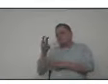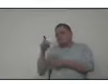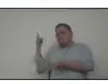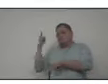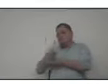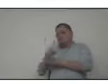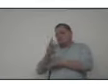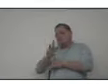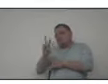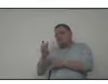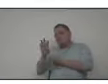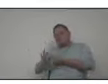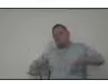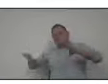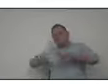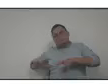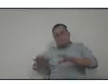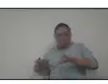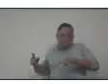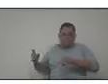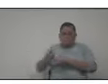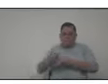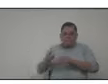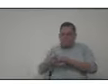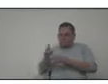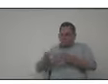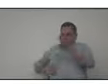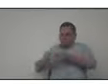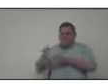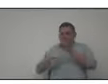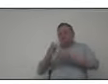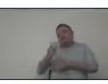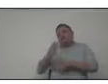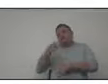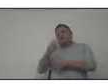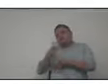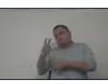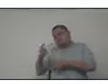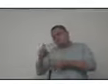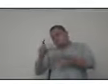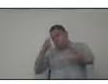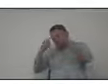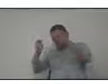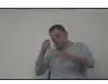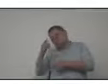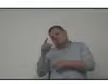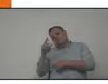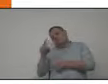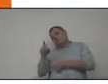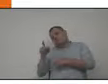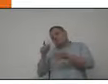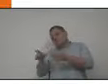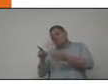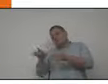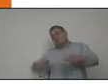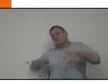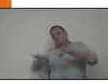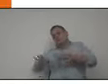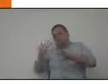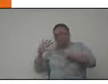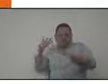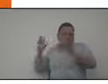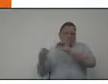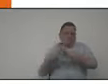38 actividades. Y en el componente jurídico, 2 órdenes, 2 estrategias, 6 actividades, para un total de